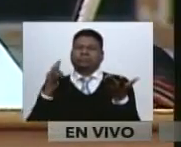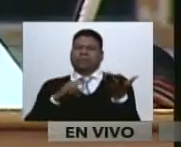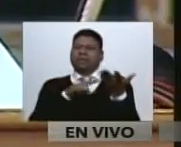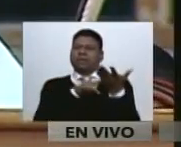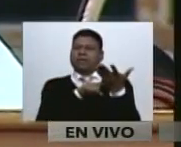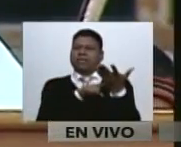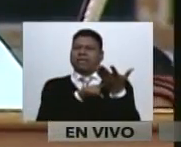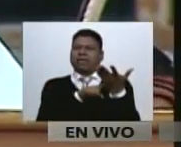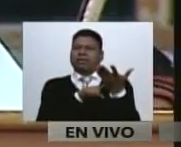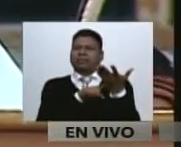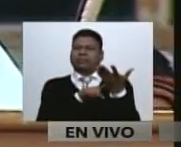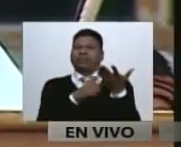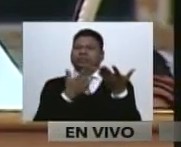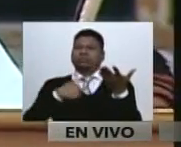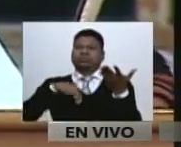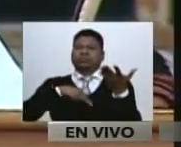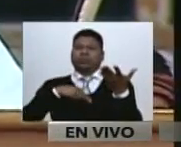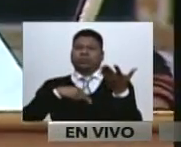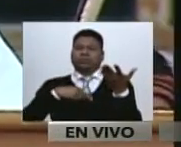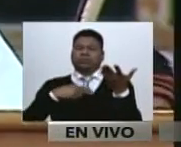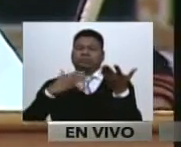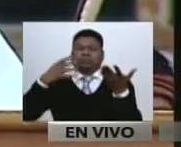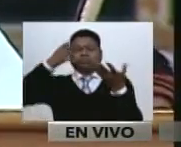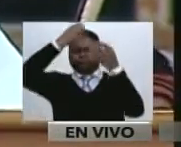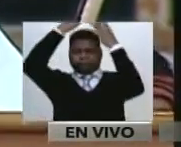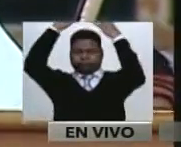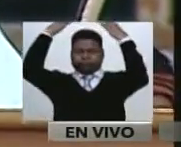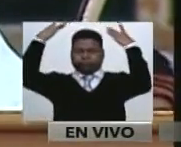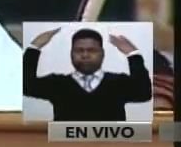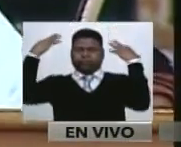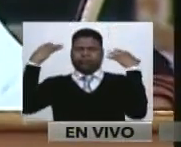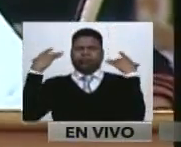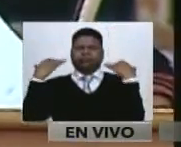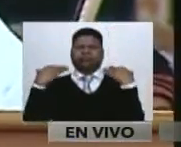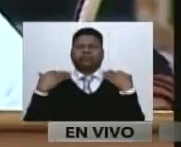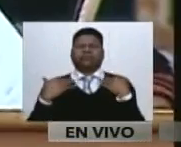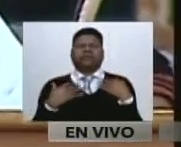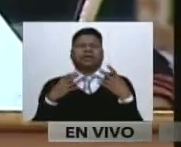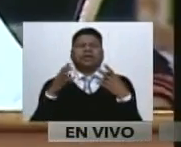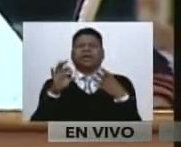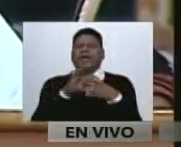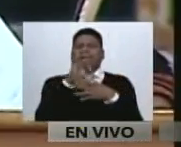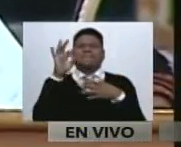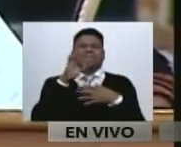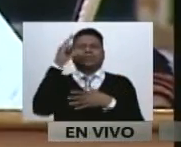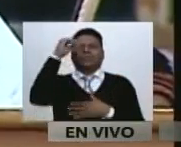está sobre nosotros. El Espíritu de Dios